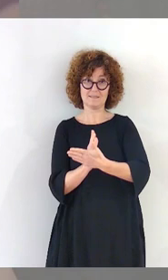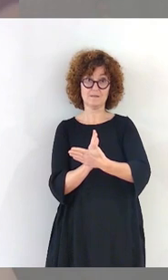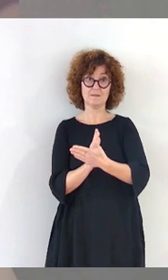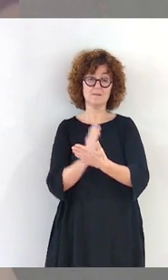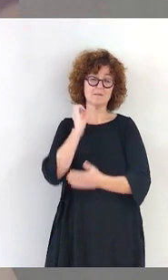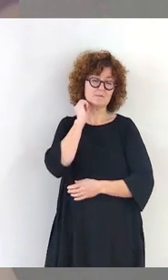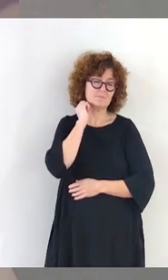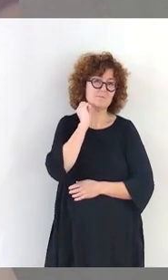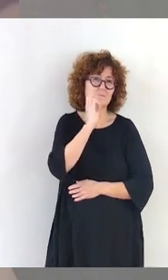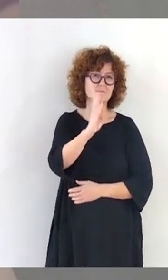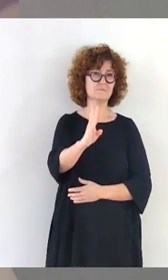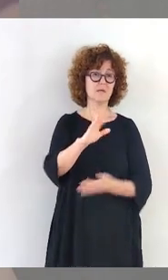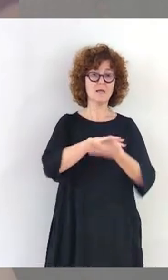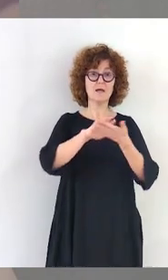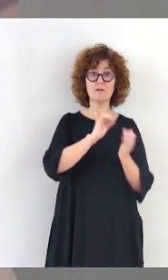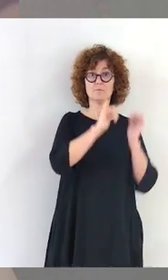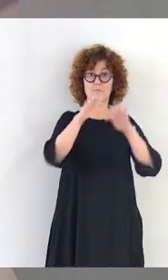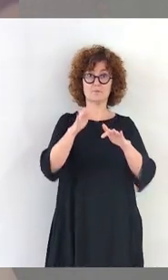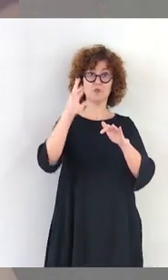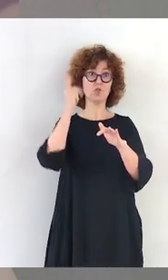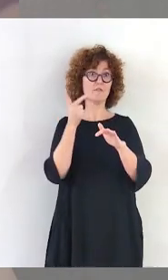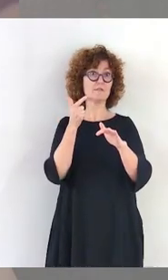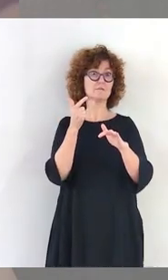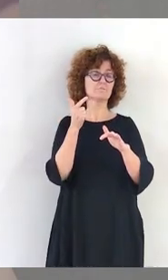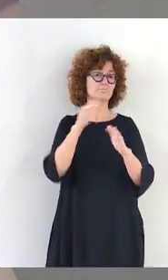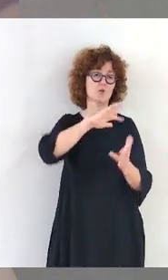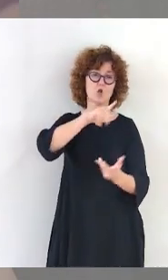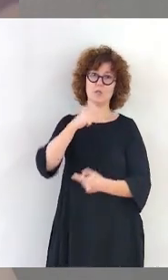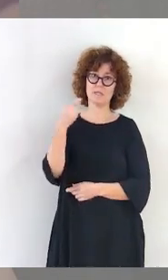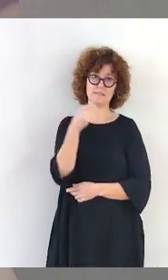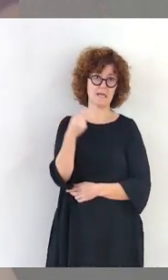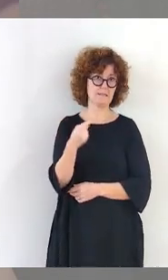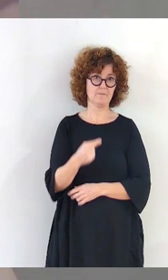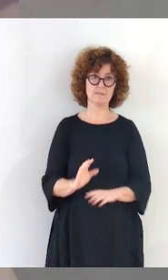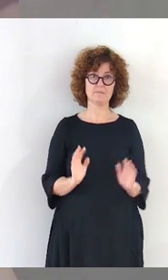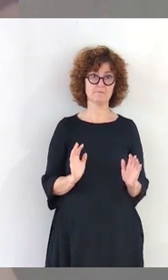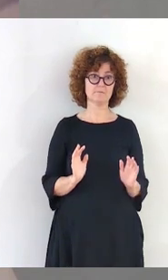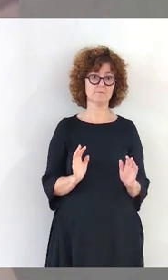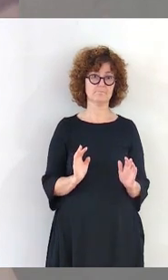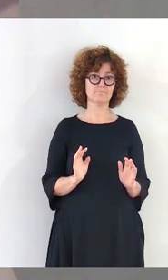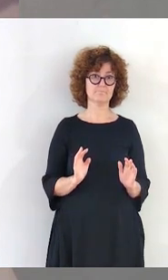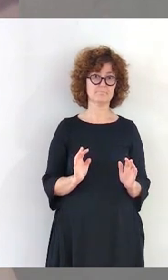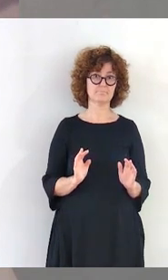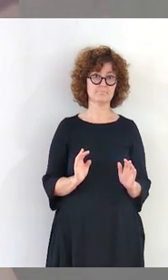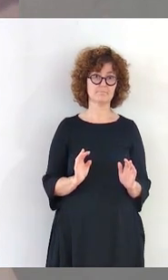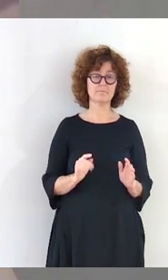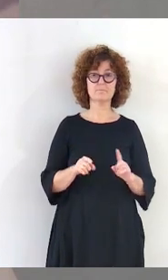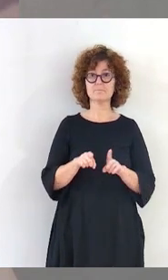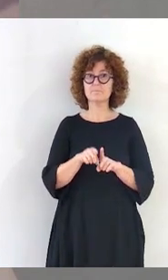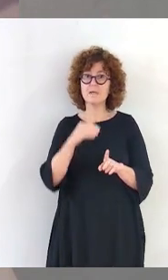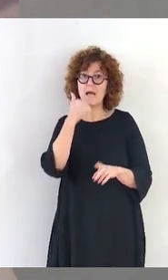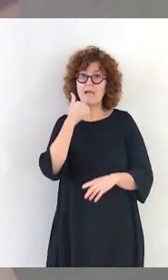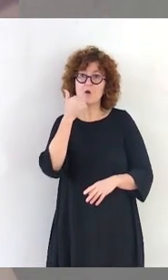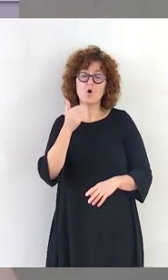cuando hablabas de refugiados climáticos solo había malas noticias no había ninguna ninguna rendija de